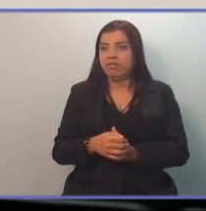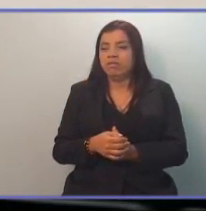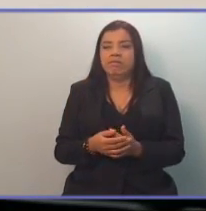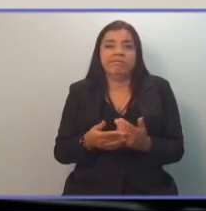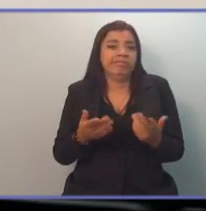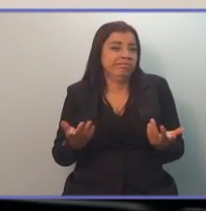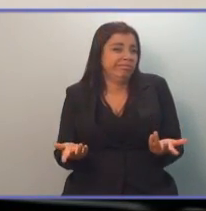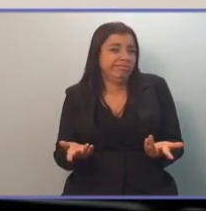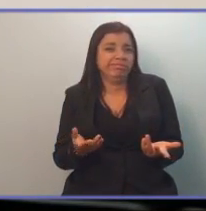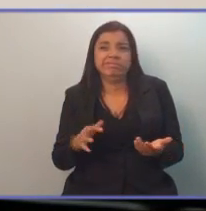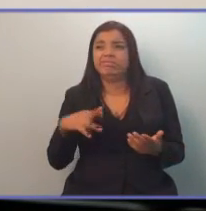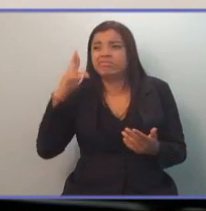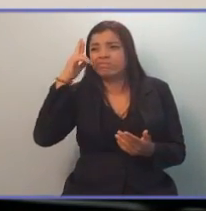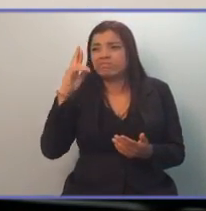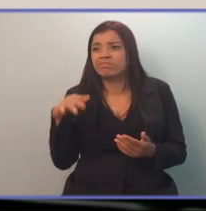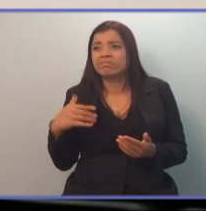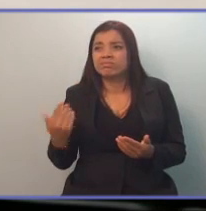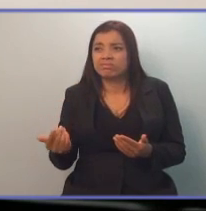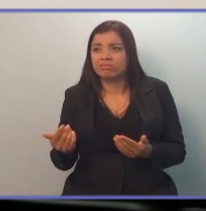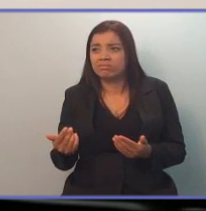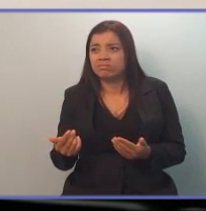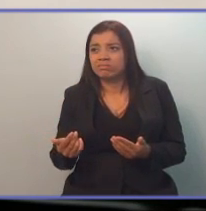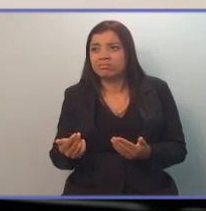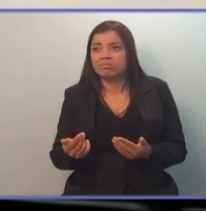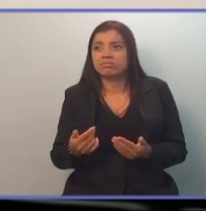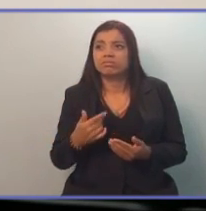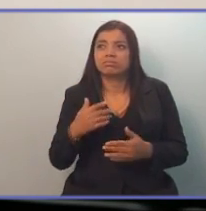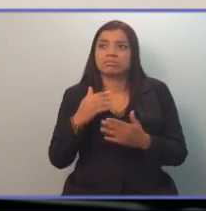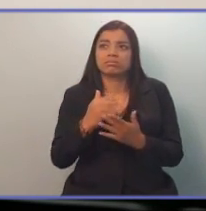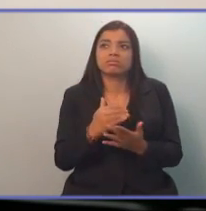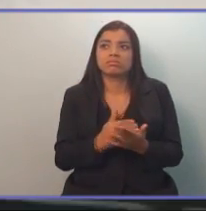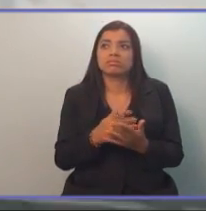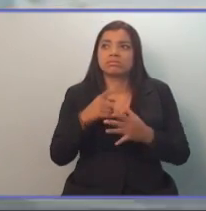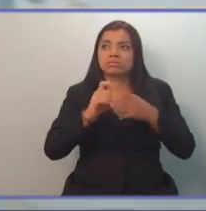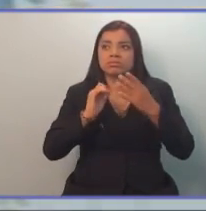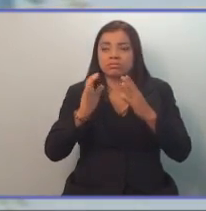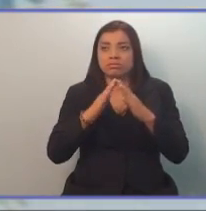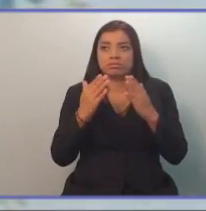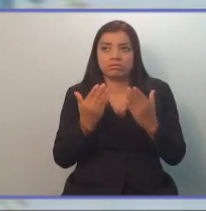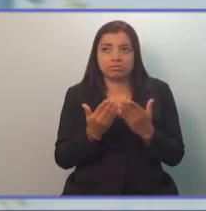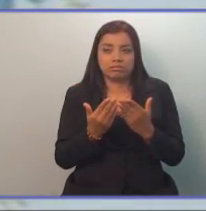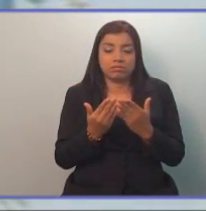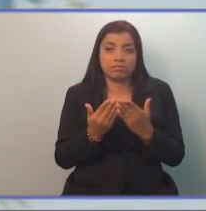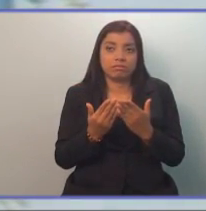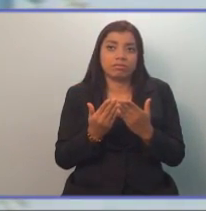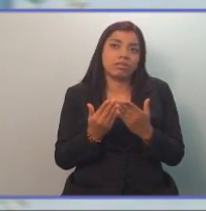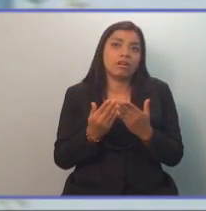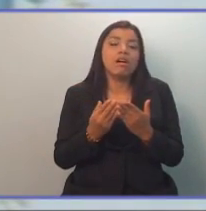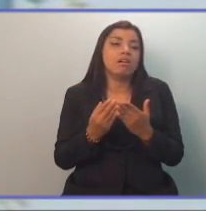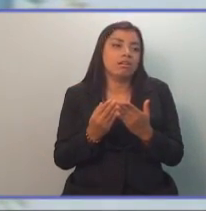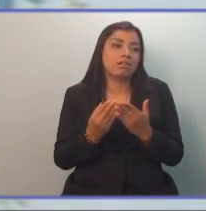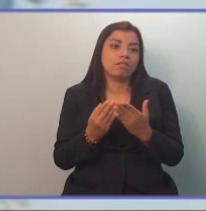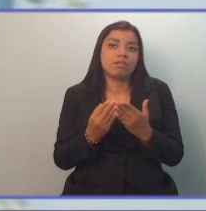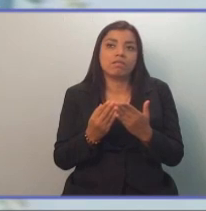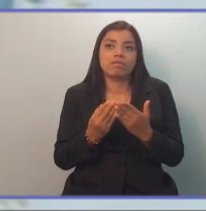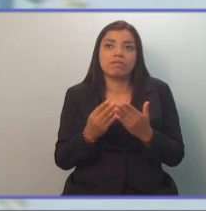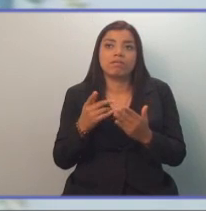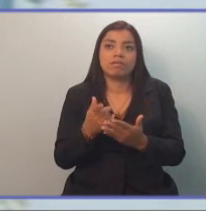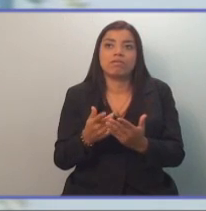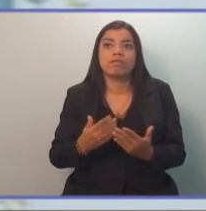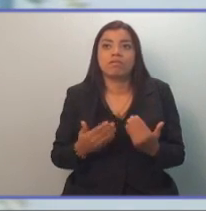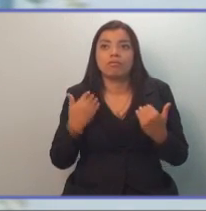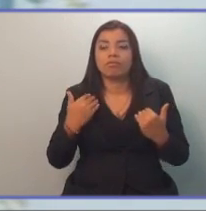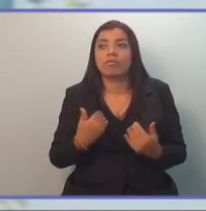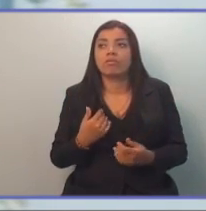Al escuchar esa razón, yo empecé a confrontar la norma con la Constitución y efectivamente llegué a la conclusión de que eso violentaba el derecho de